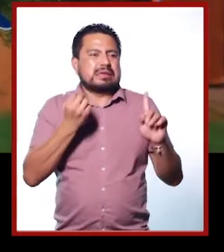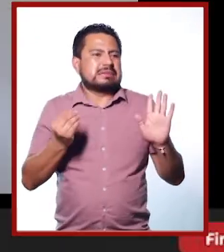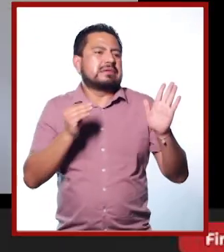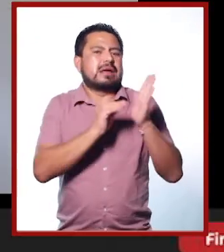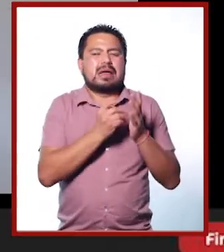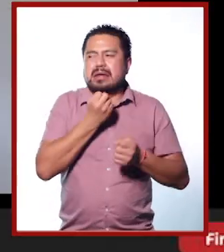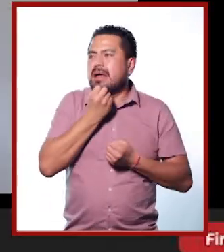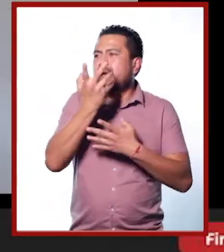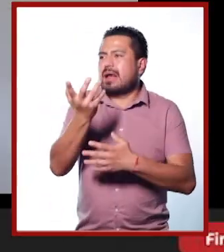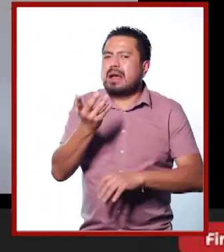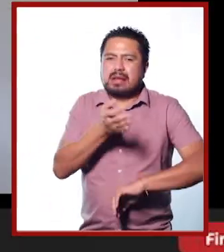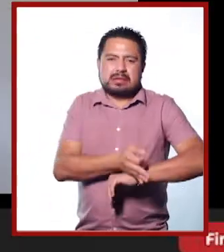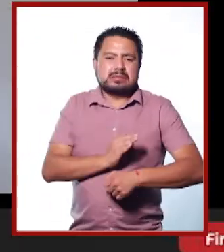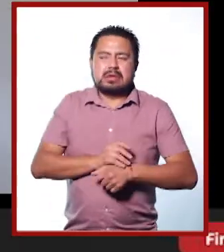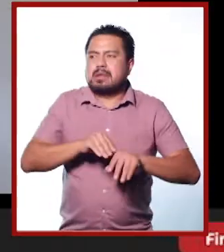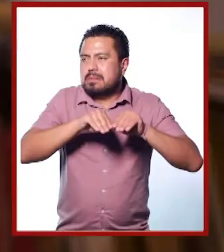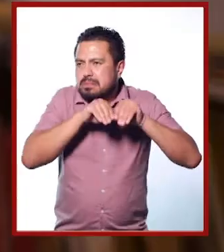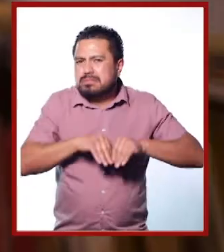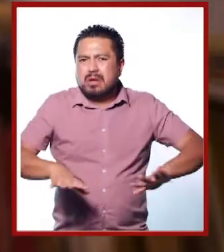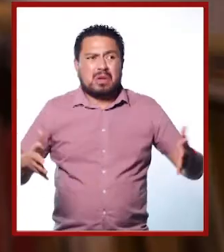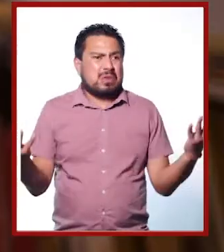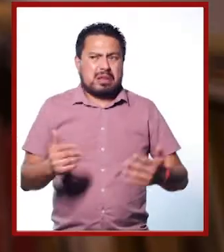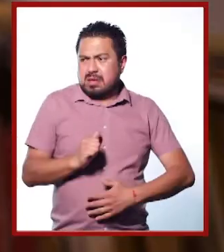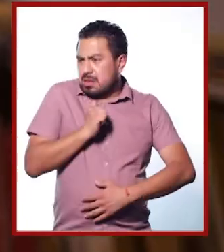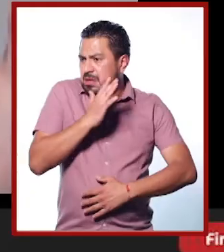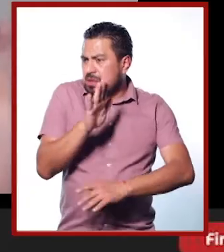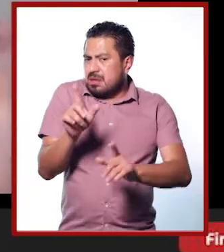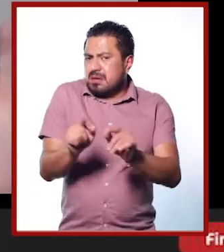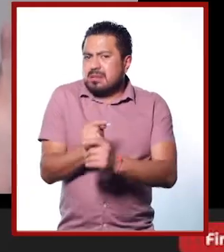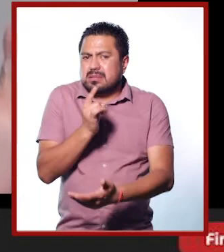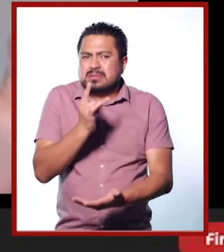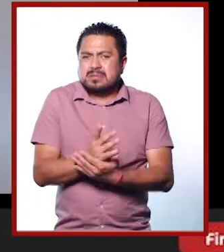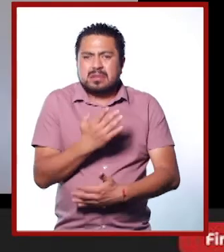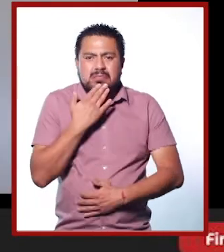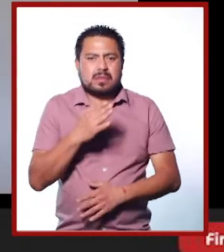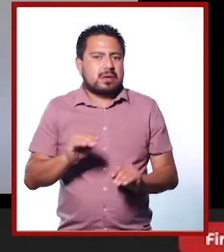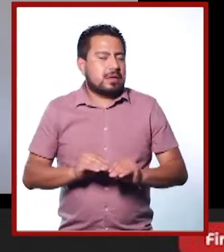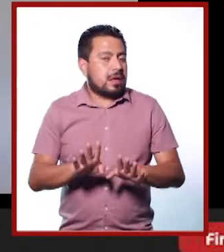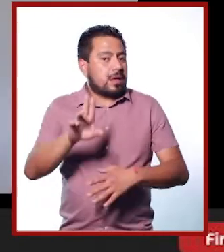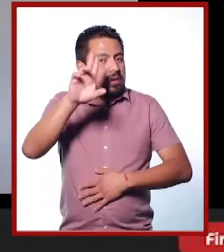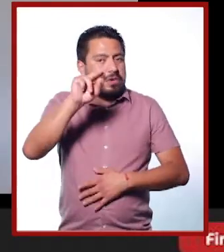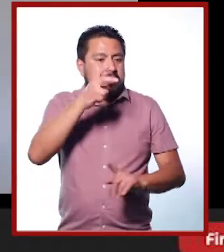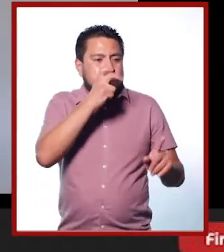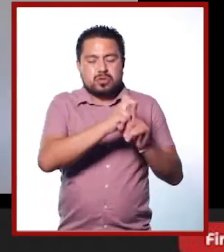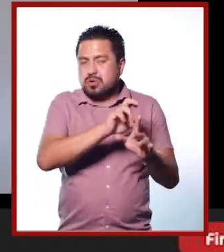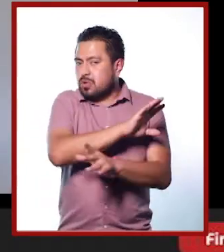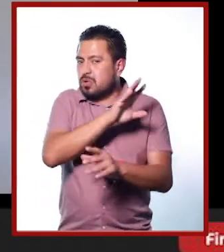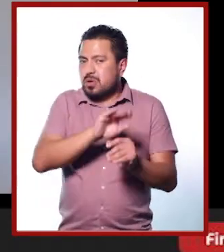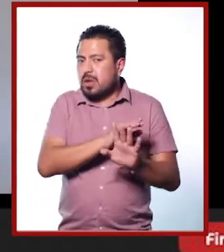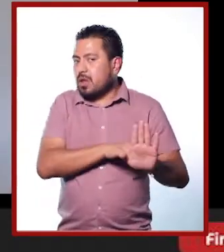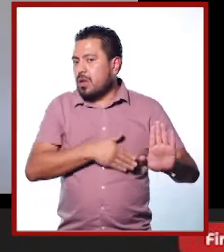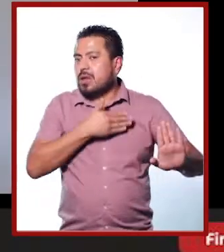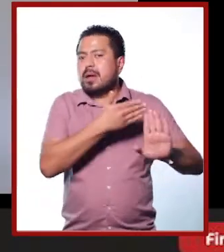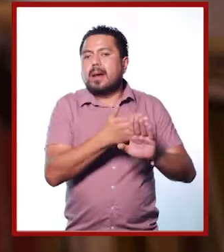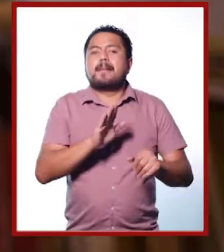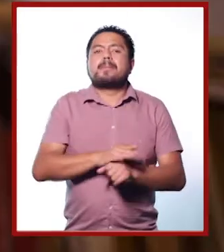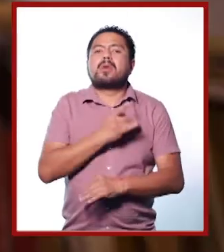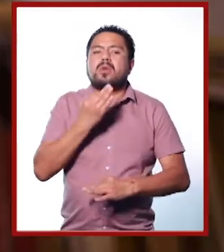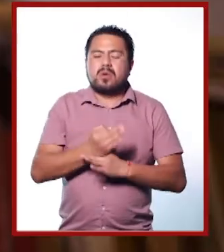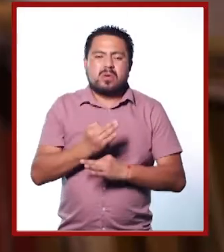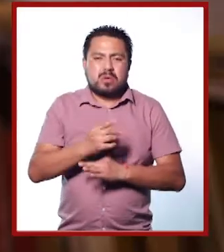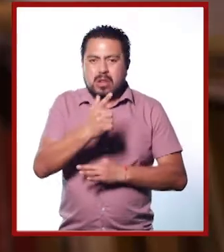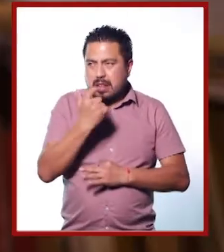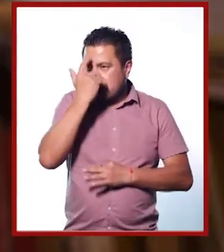esa pues le puse una frase chistosa y la mandé. No hice nada, no, yo estoy bien. Claro que no, todo eso es violencia. ¿Por qué?